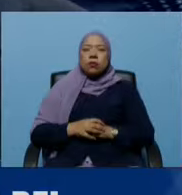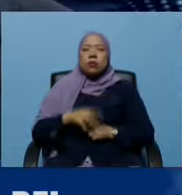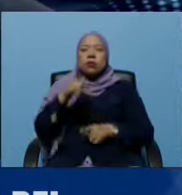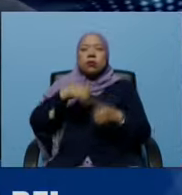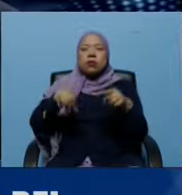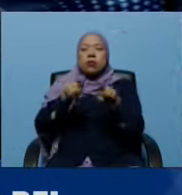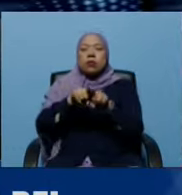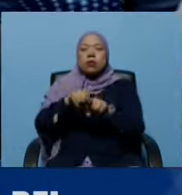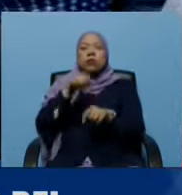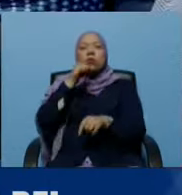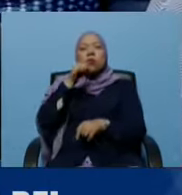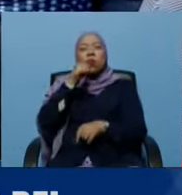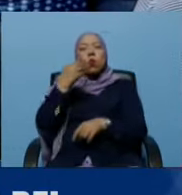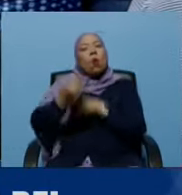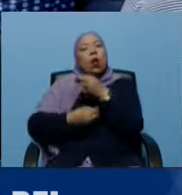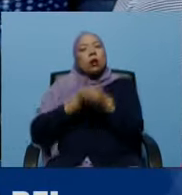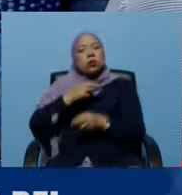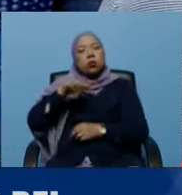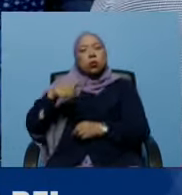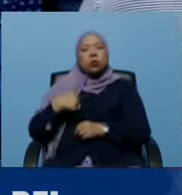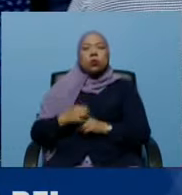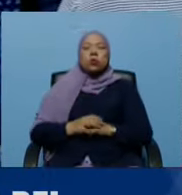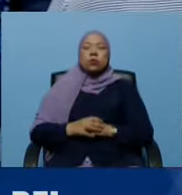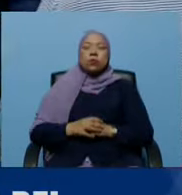¿Cuántas cosas están por hacer